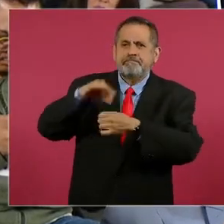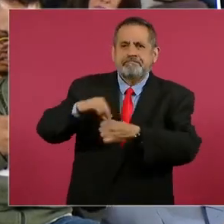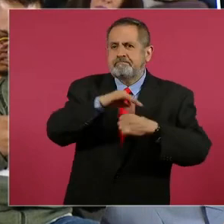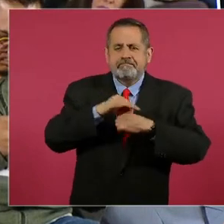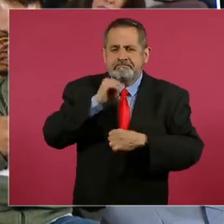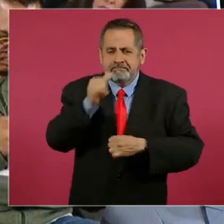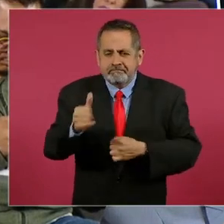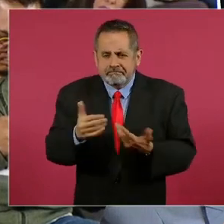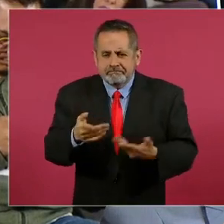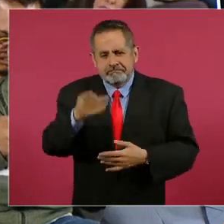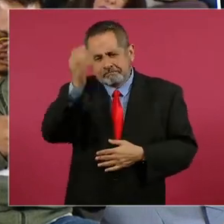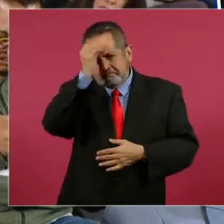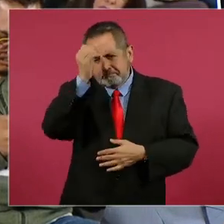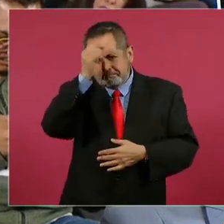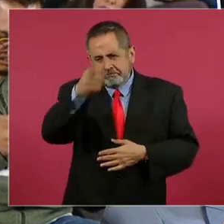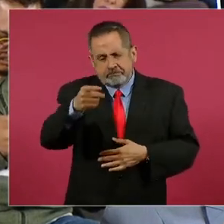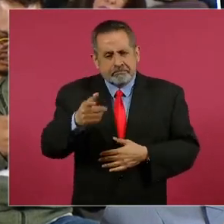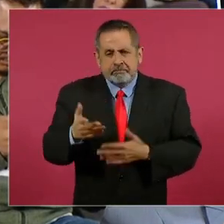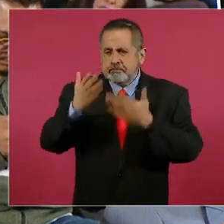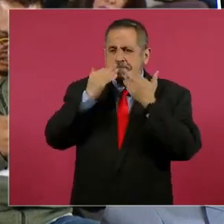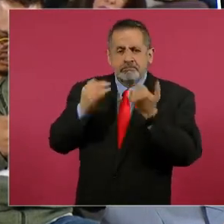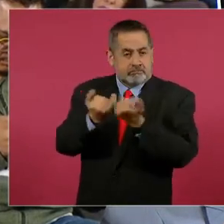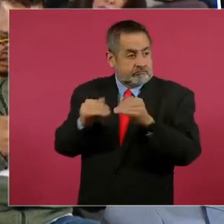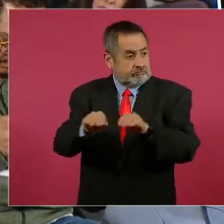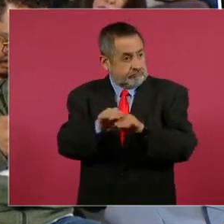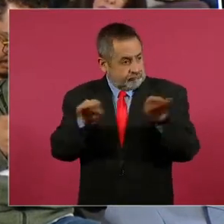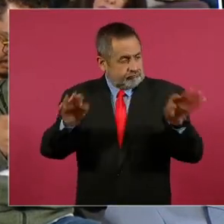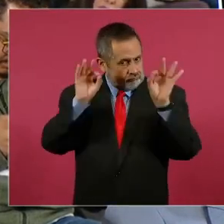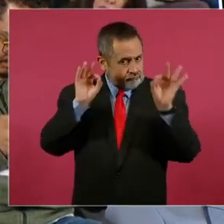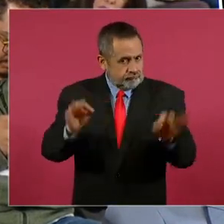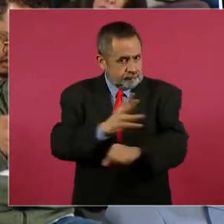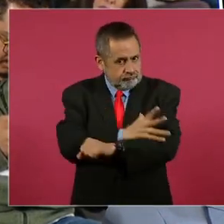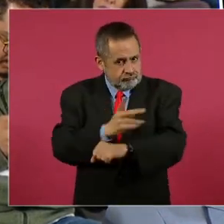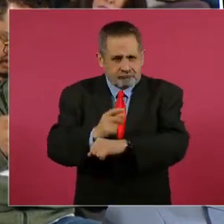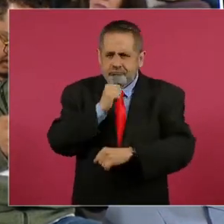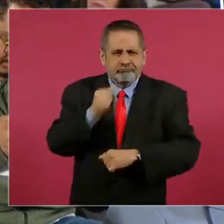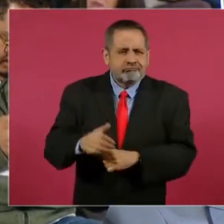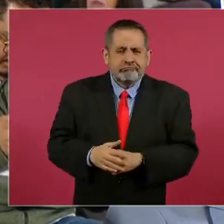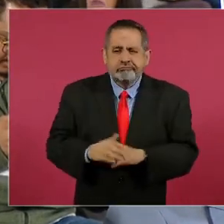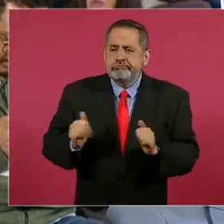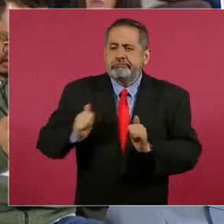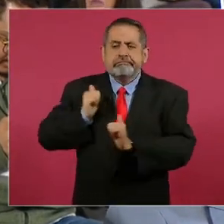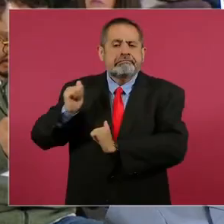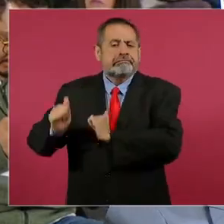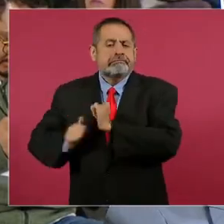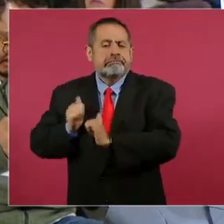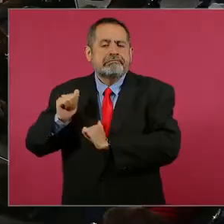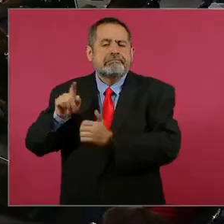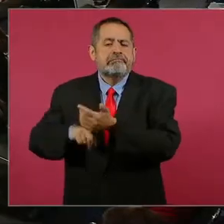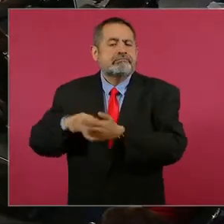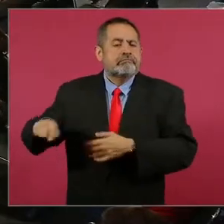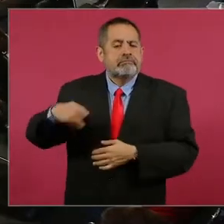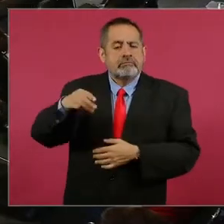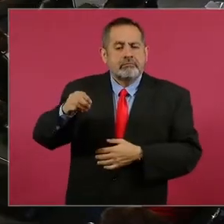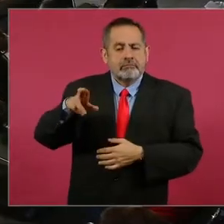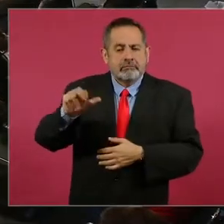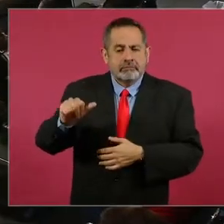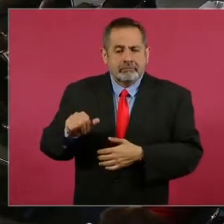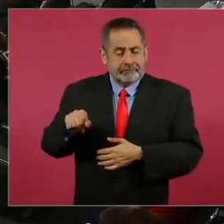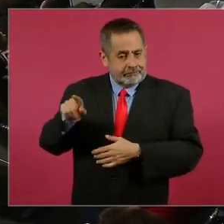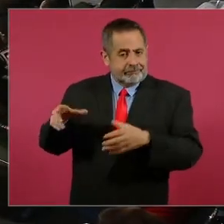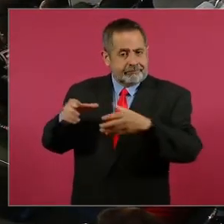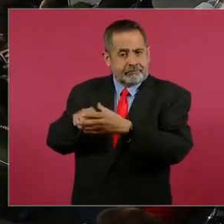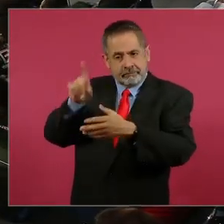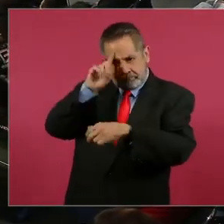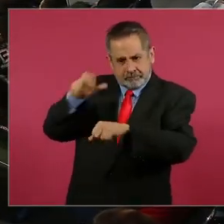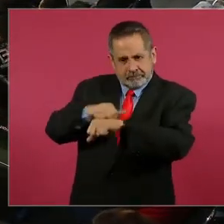su opinión al respecto? Porque no hay piso parejo para los otros contendientes. Reitero, en el Consejo Nacional de Morena,